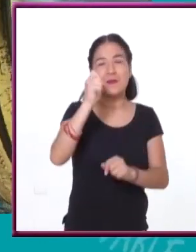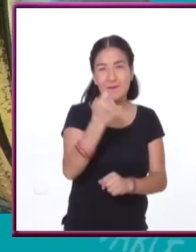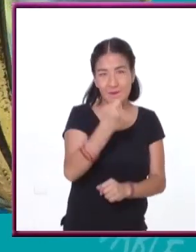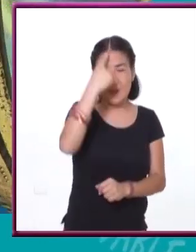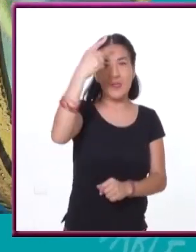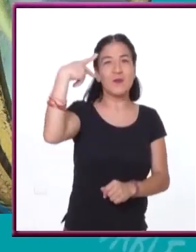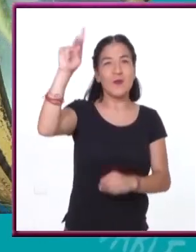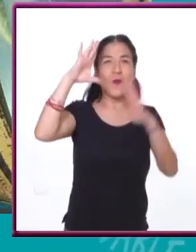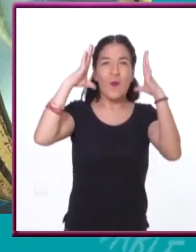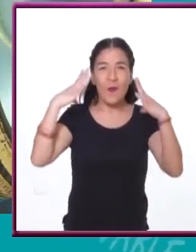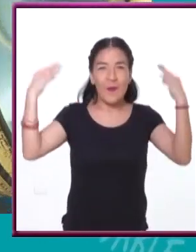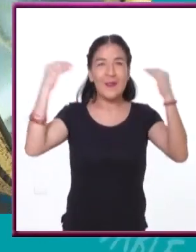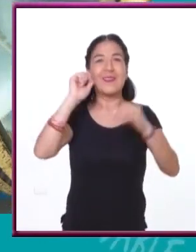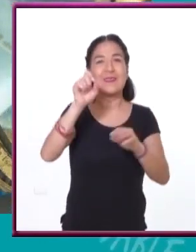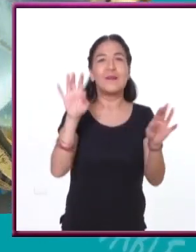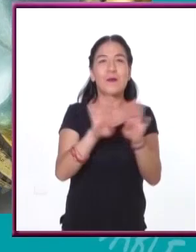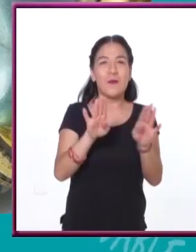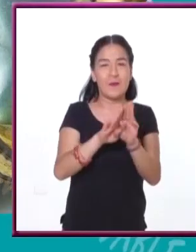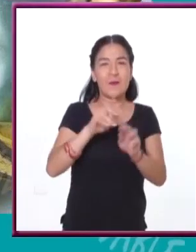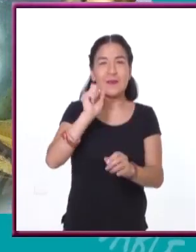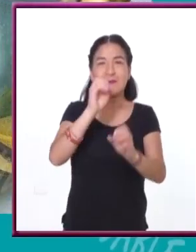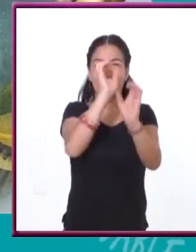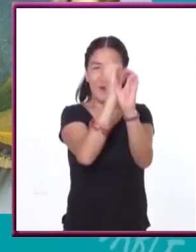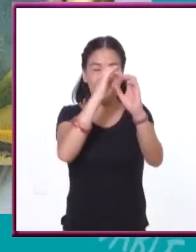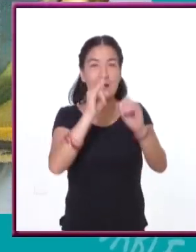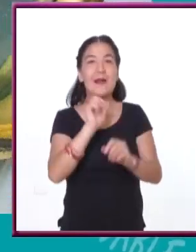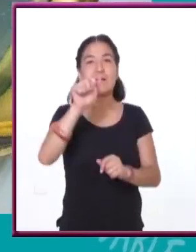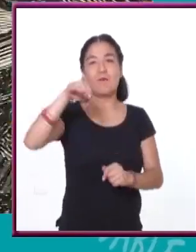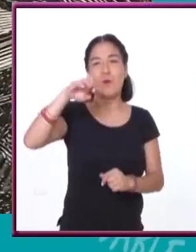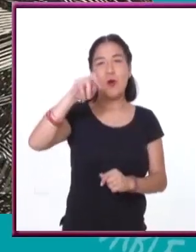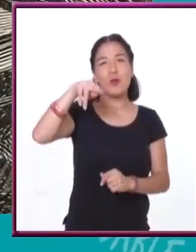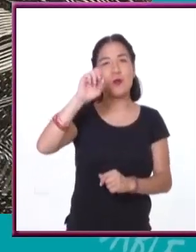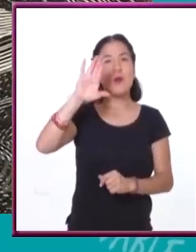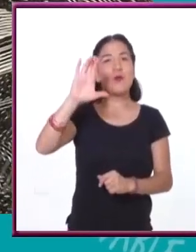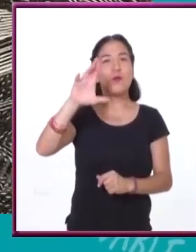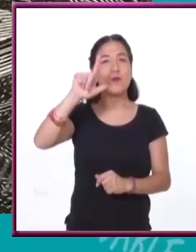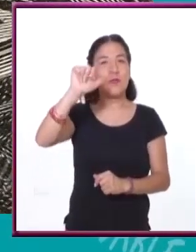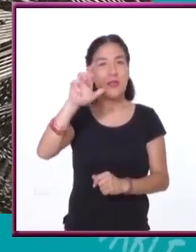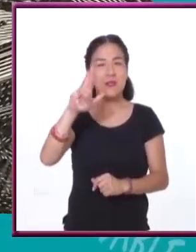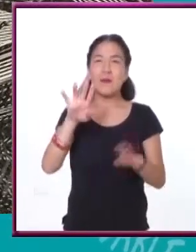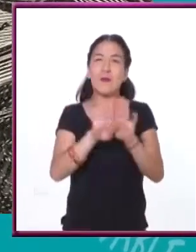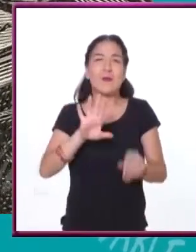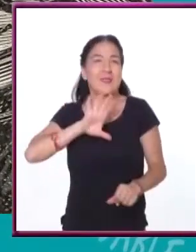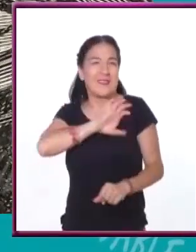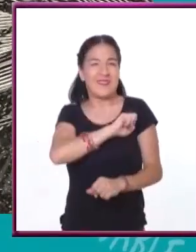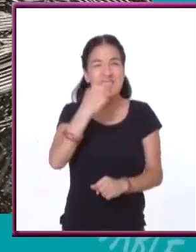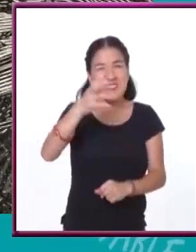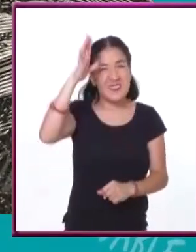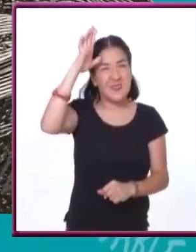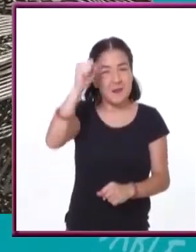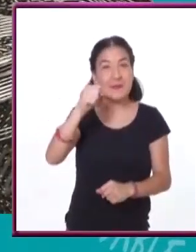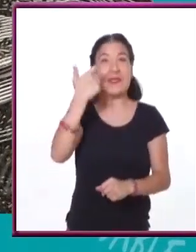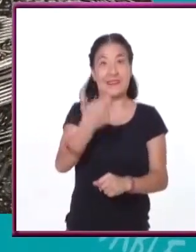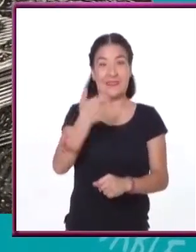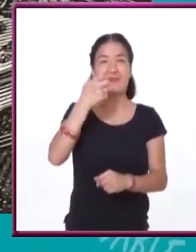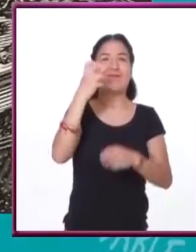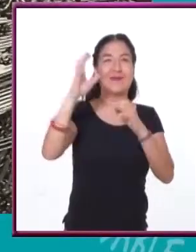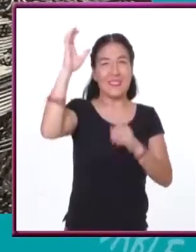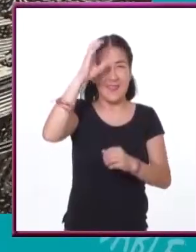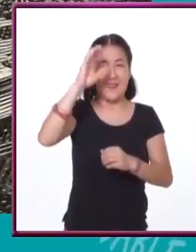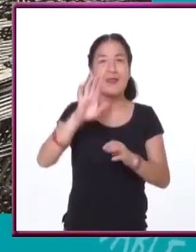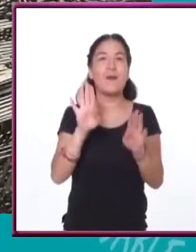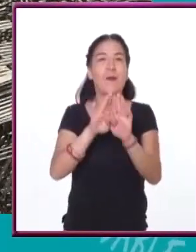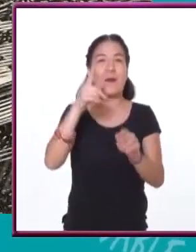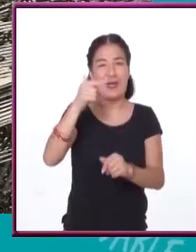que servía para ver objetos lejanos, el monocular. Fascinado por el concepto, Galileo comienza a trabajar en